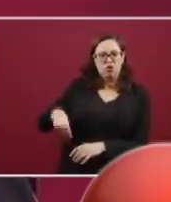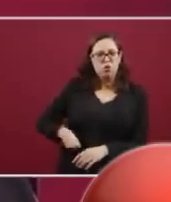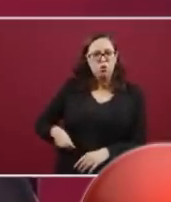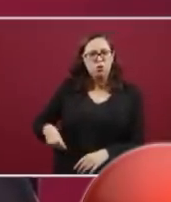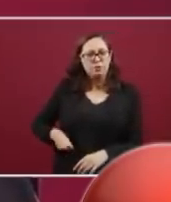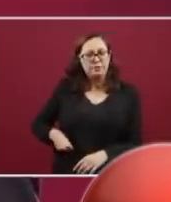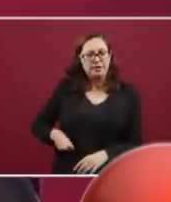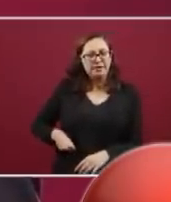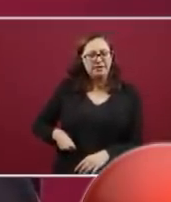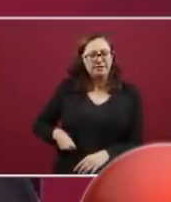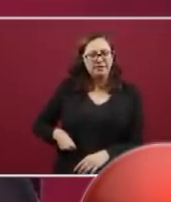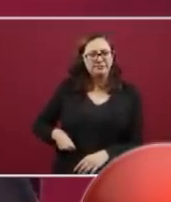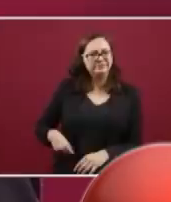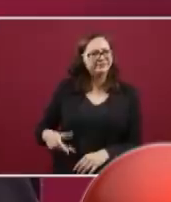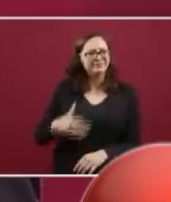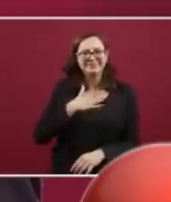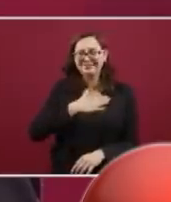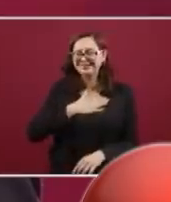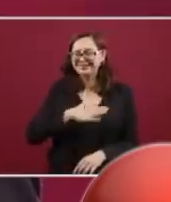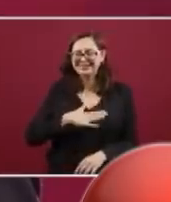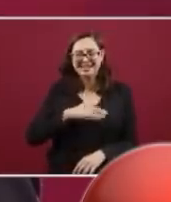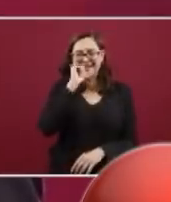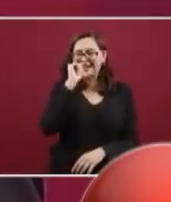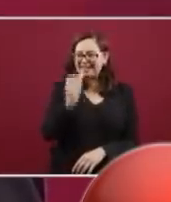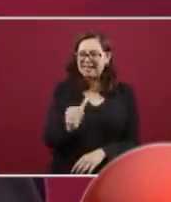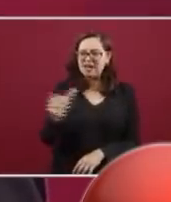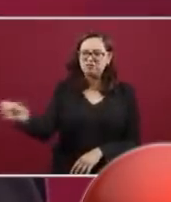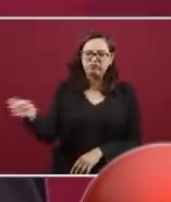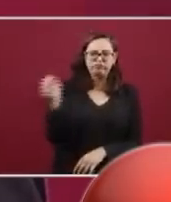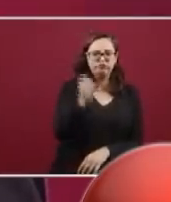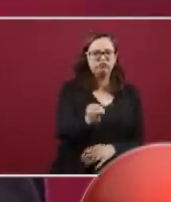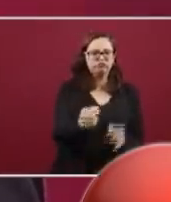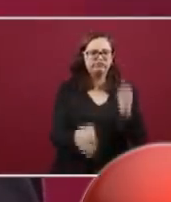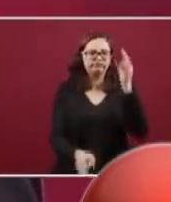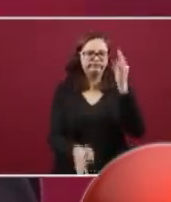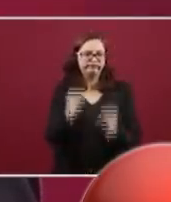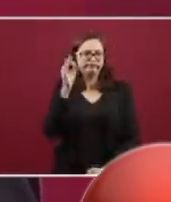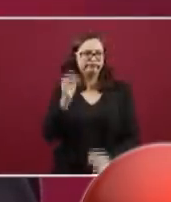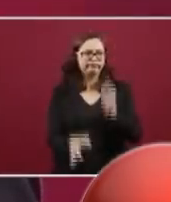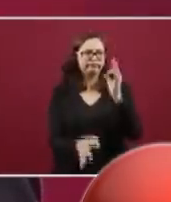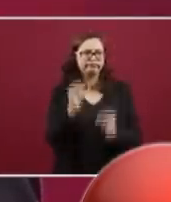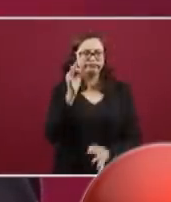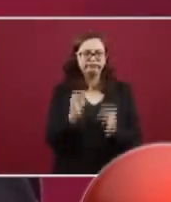Y de manera injusta fueron juzgados, 3